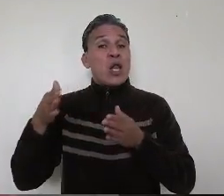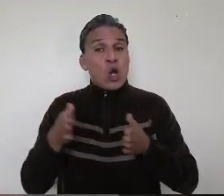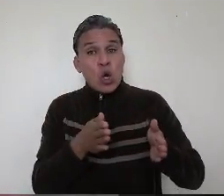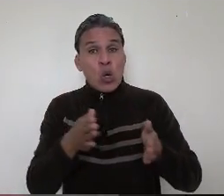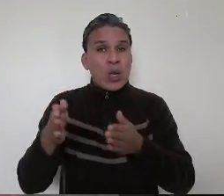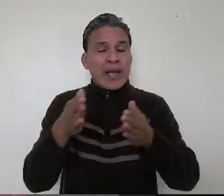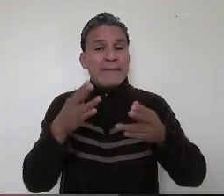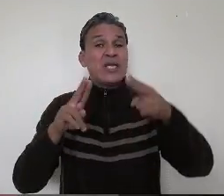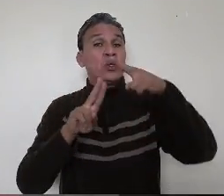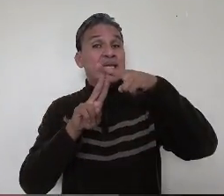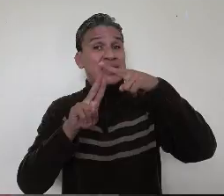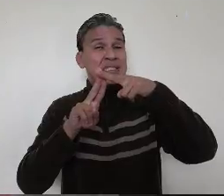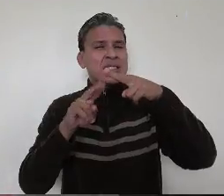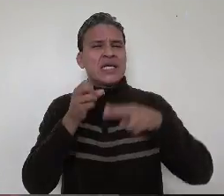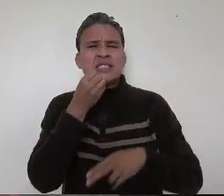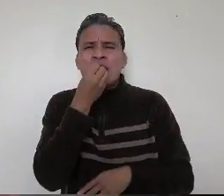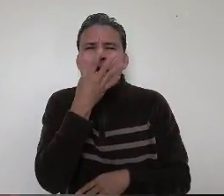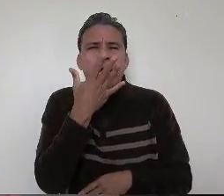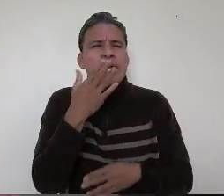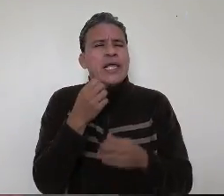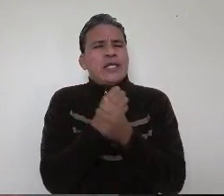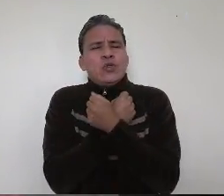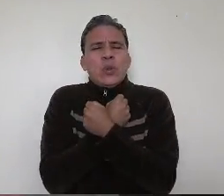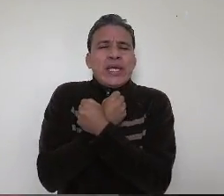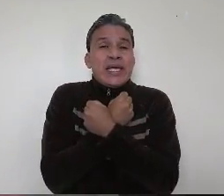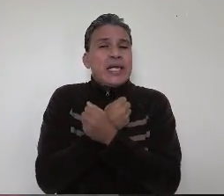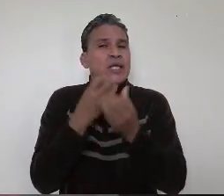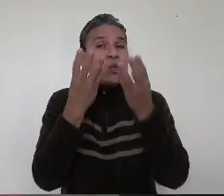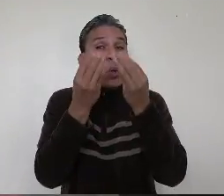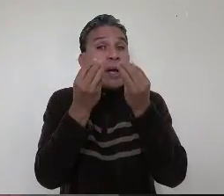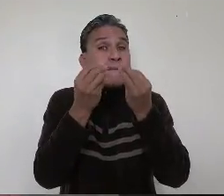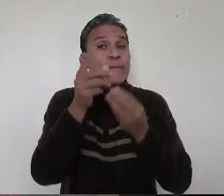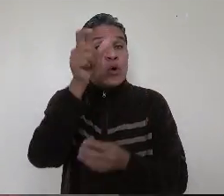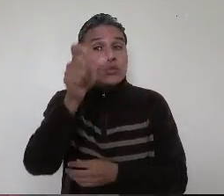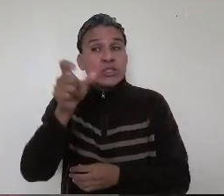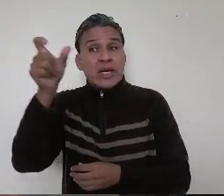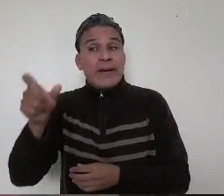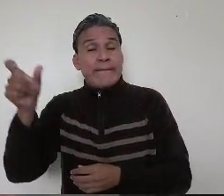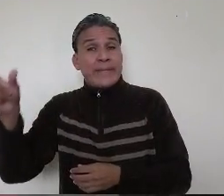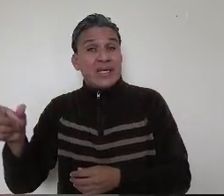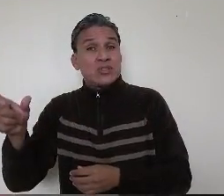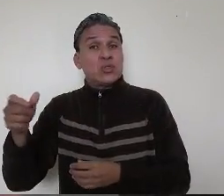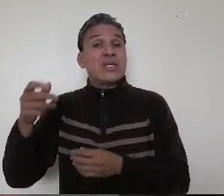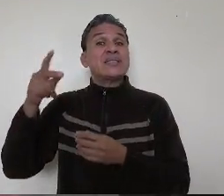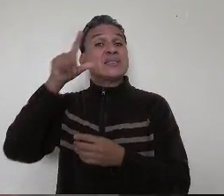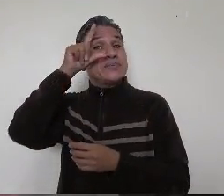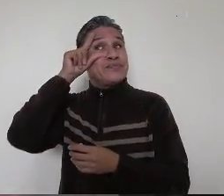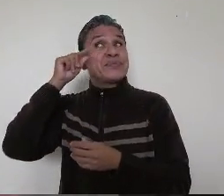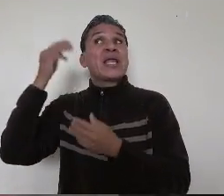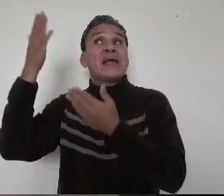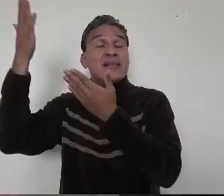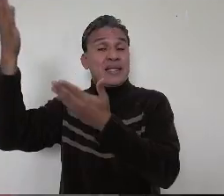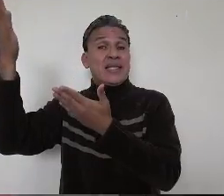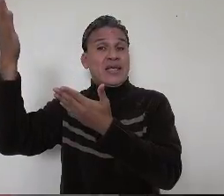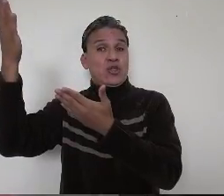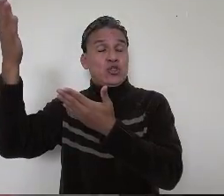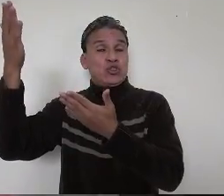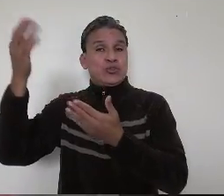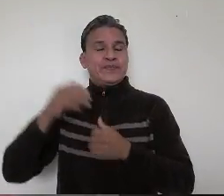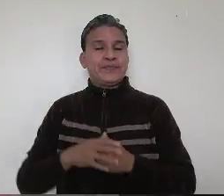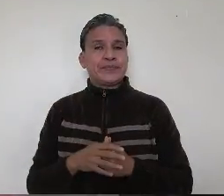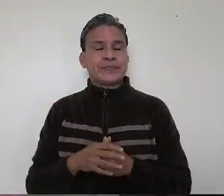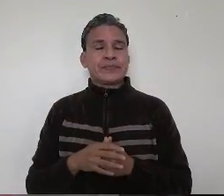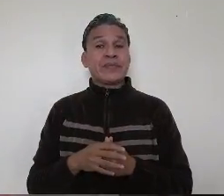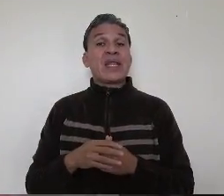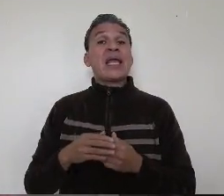y querido a tanta gente al banquete de Dios, es decir, a la salvación. Vamos a encomendarnos a la